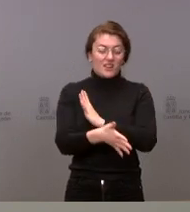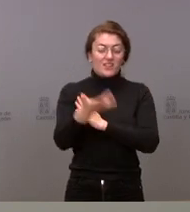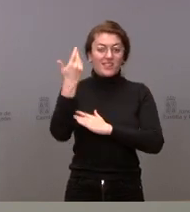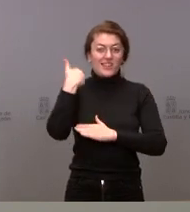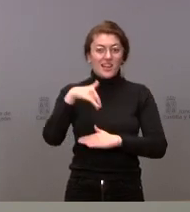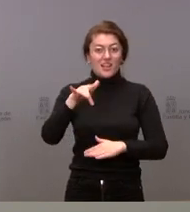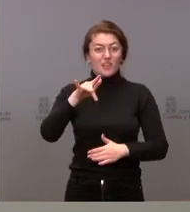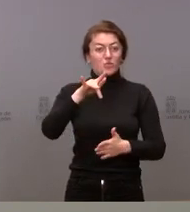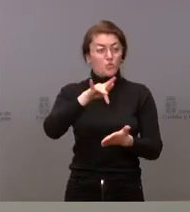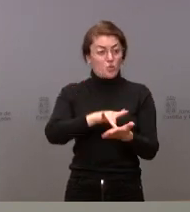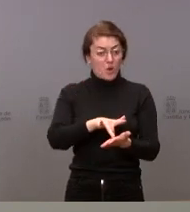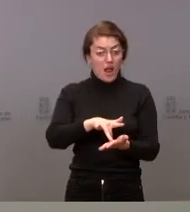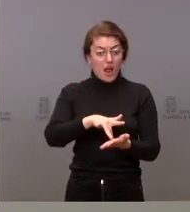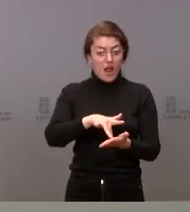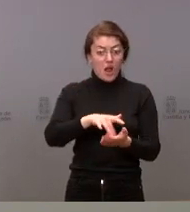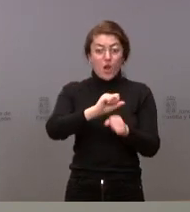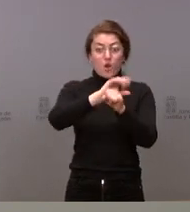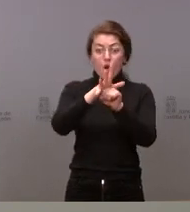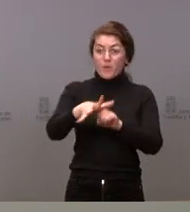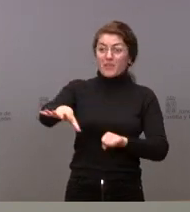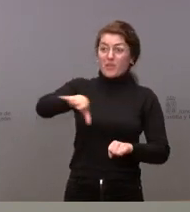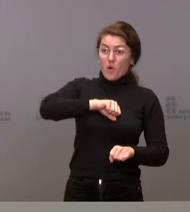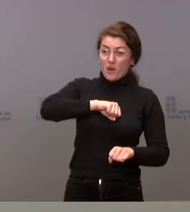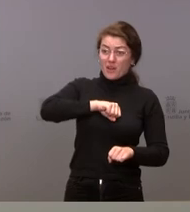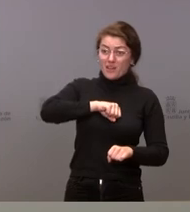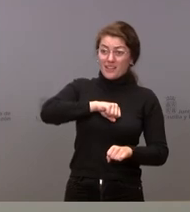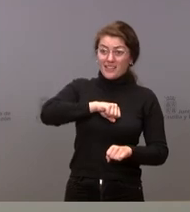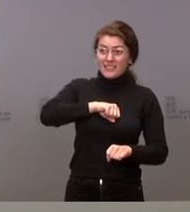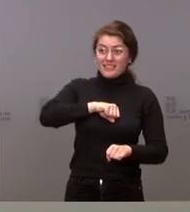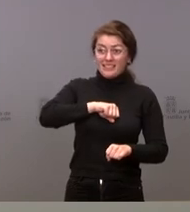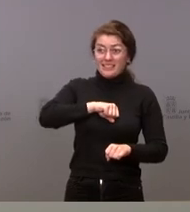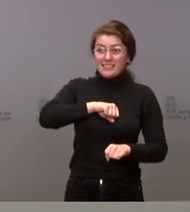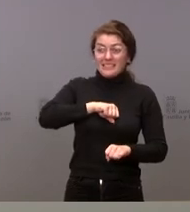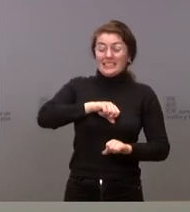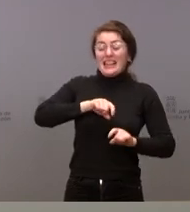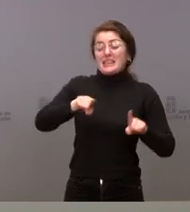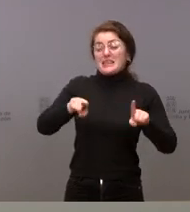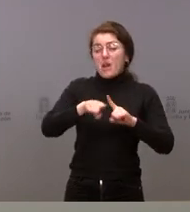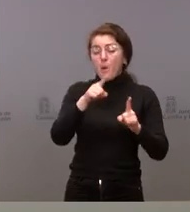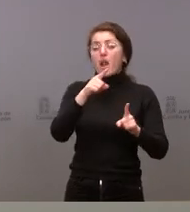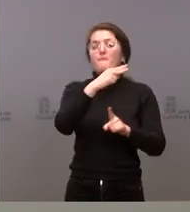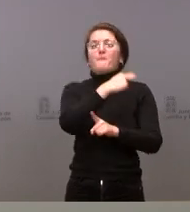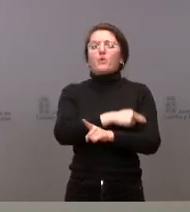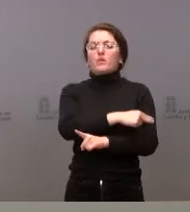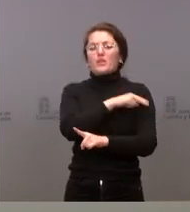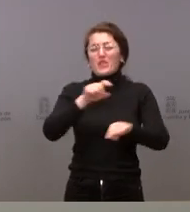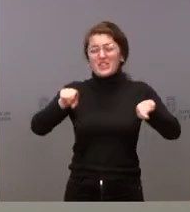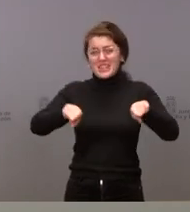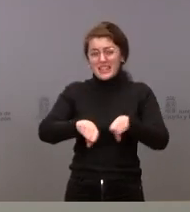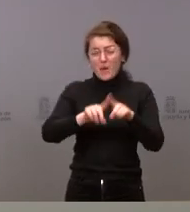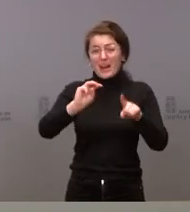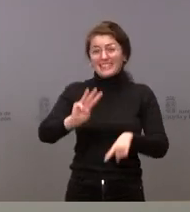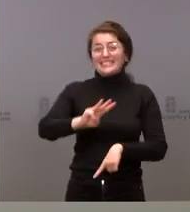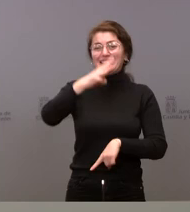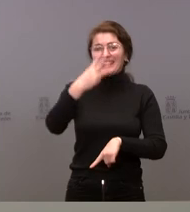haberse infectado con el coronavirus aún a pesar de la vacunación y aun a pesar de la tercera dosis que la mayoría de las personas mayores